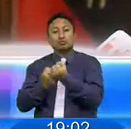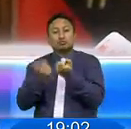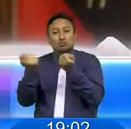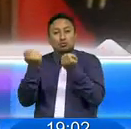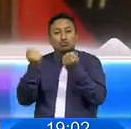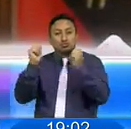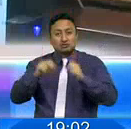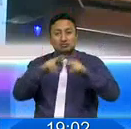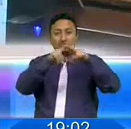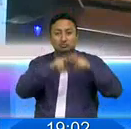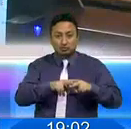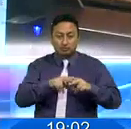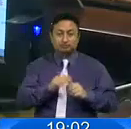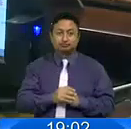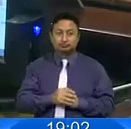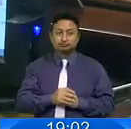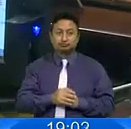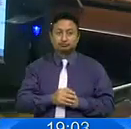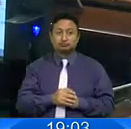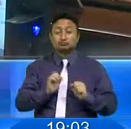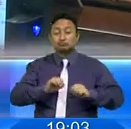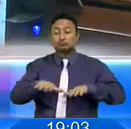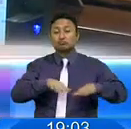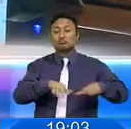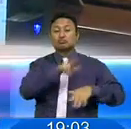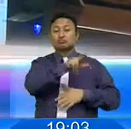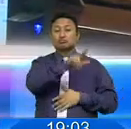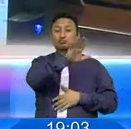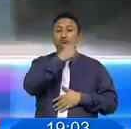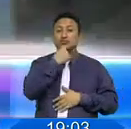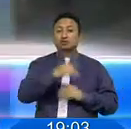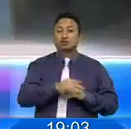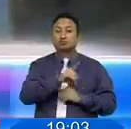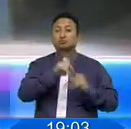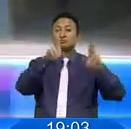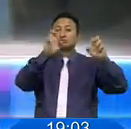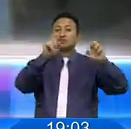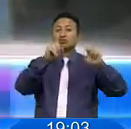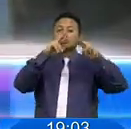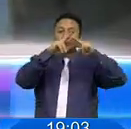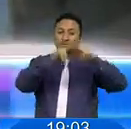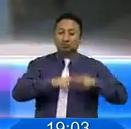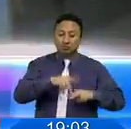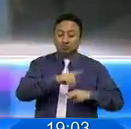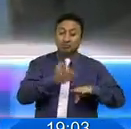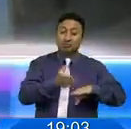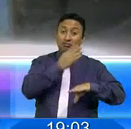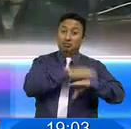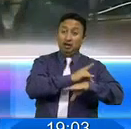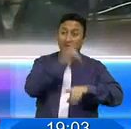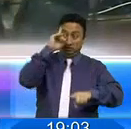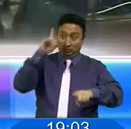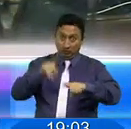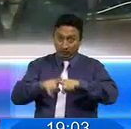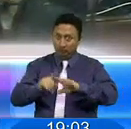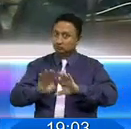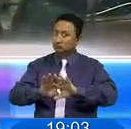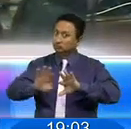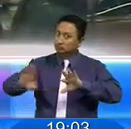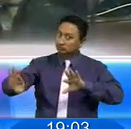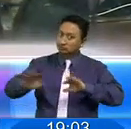revisada aunque desde la coordinación de alianza país se asegura que los temas de fiscalización no se contemplaban dentro del acuerdo de mayoría